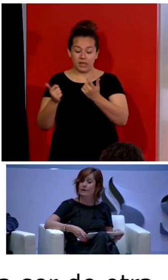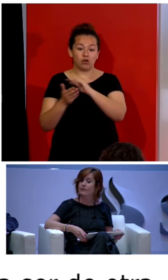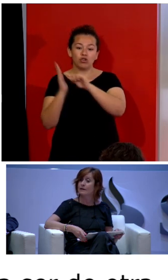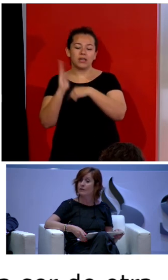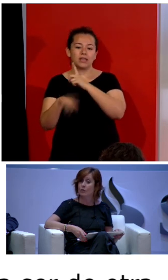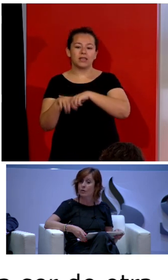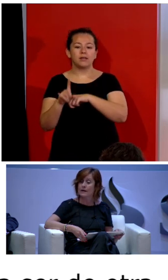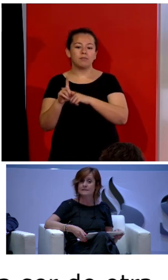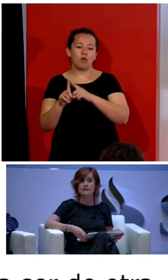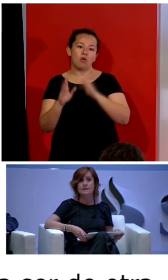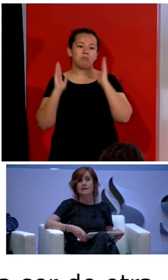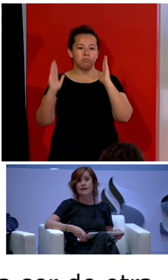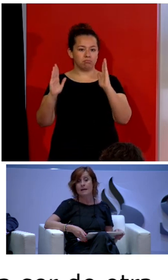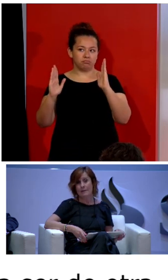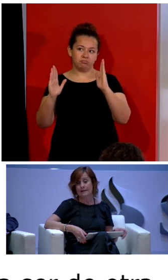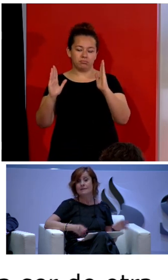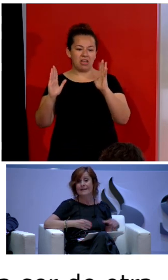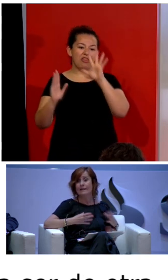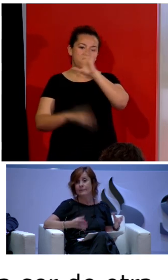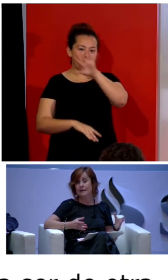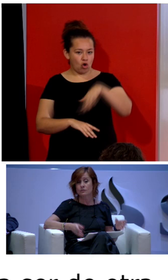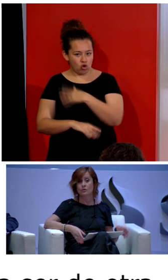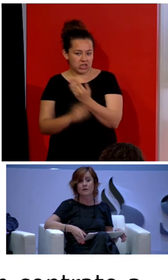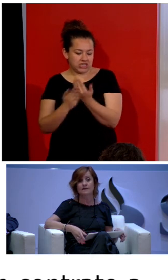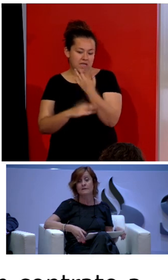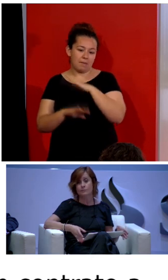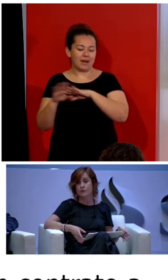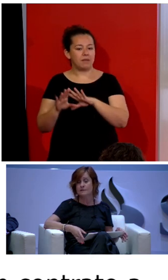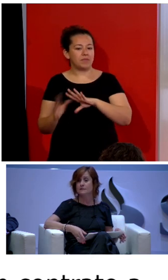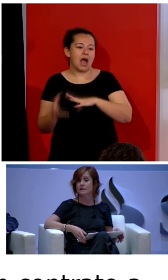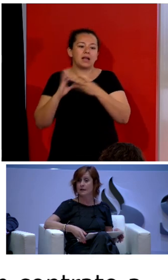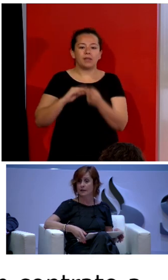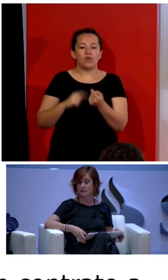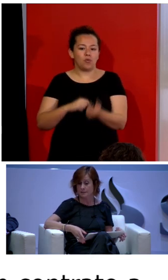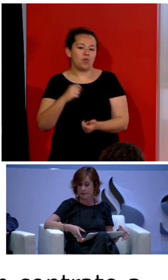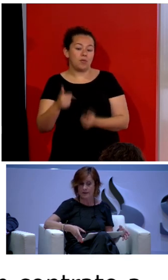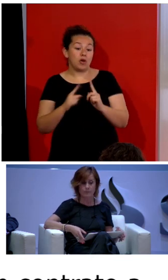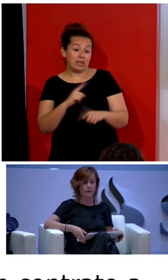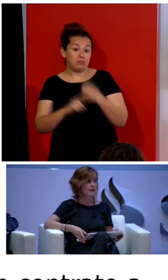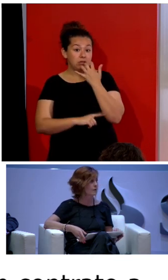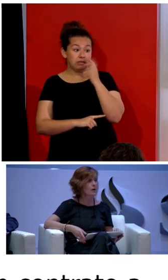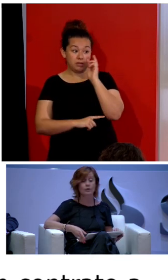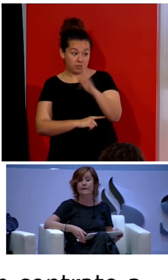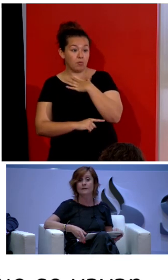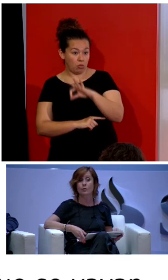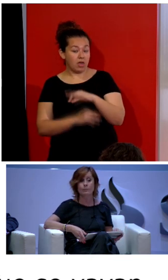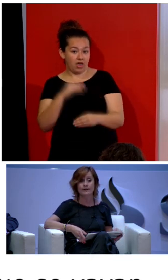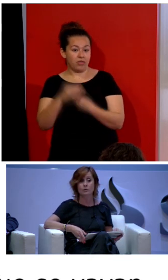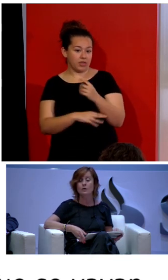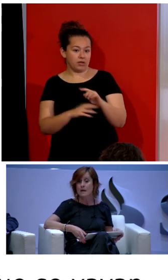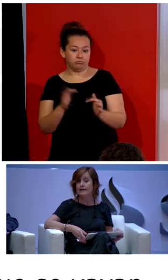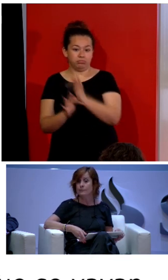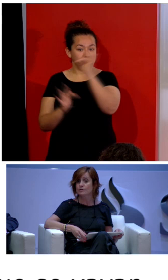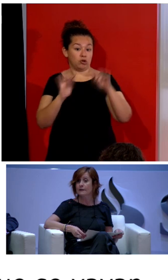tiempo parcial de 5 horas para que se vayan adaptando y después, si se ve que pueden hacer una jornada a tiempo